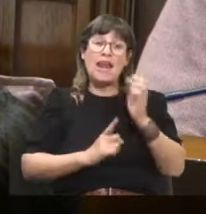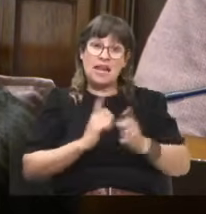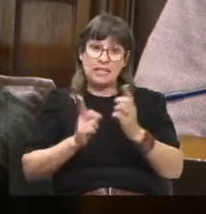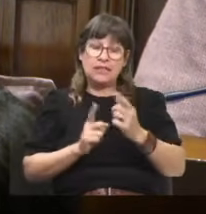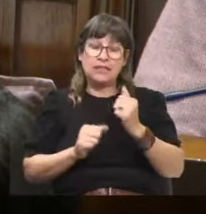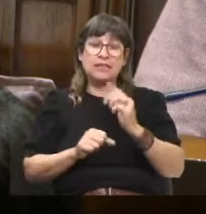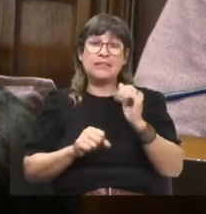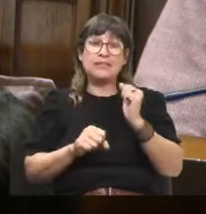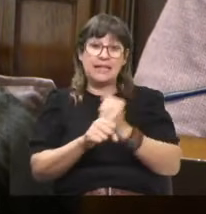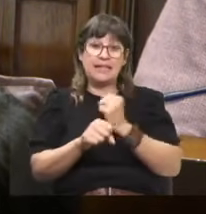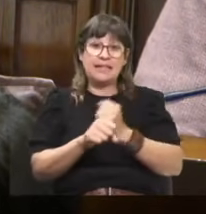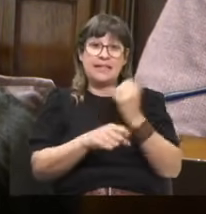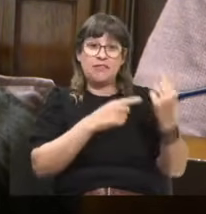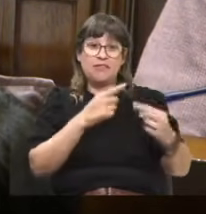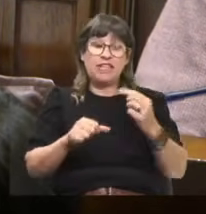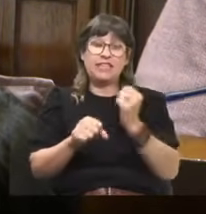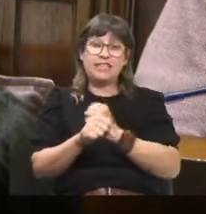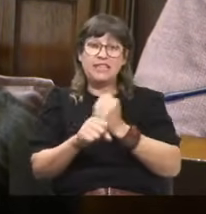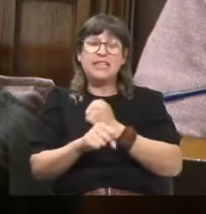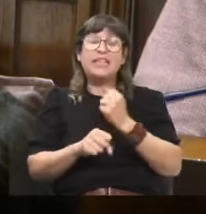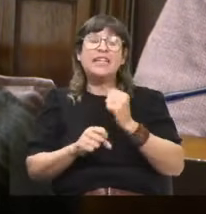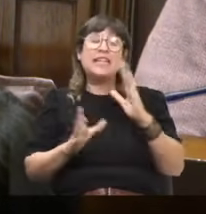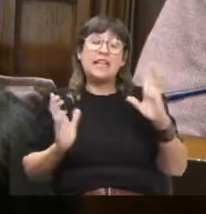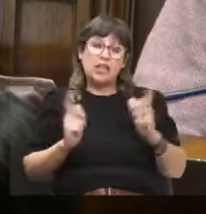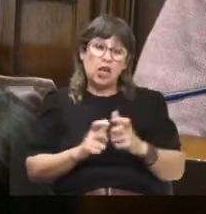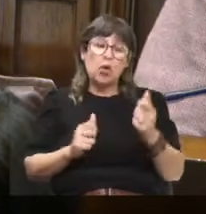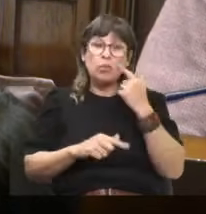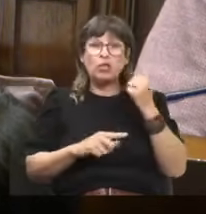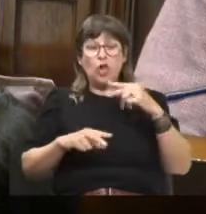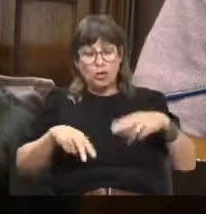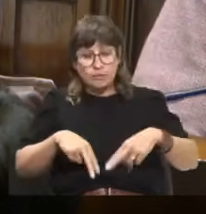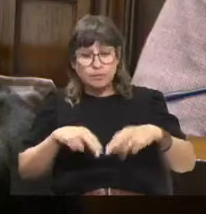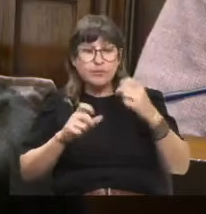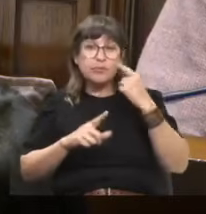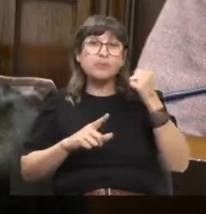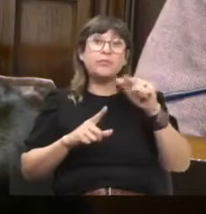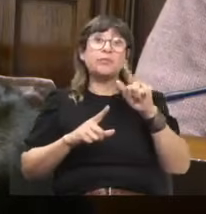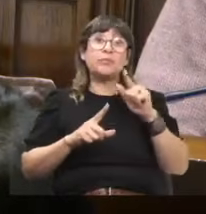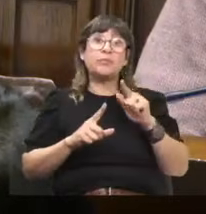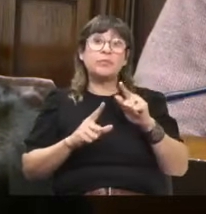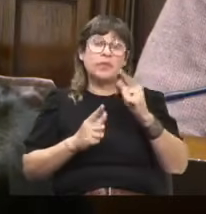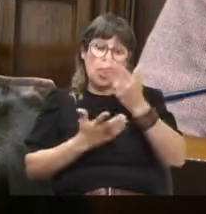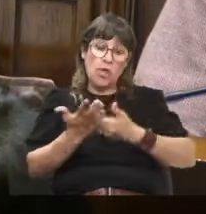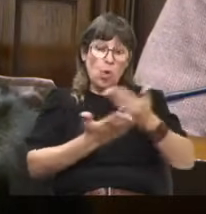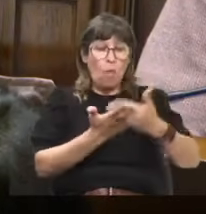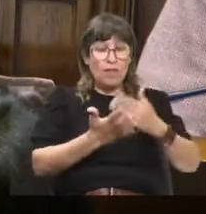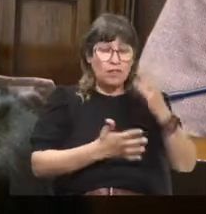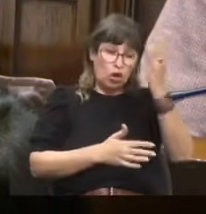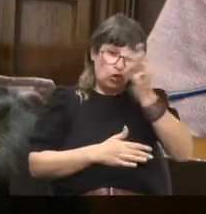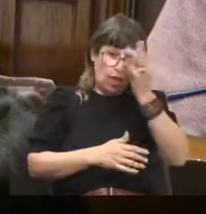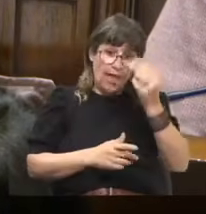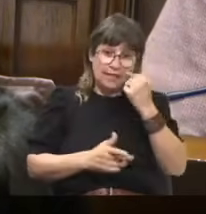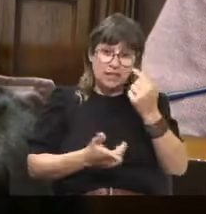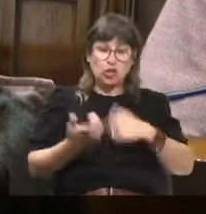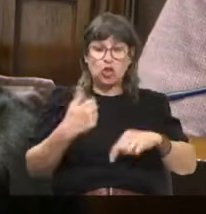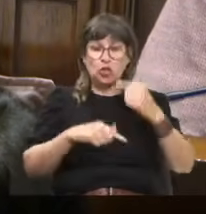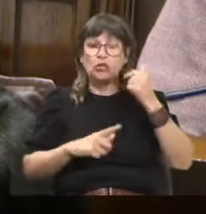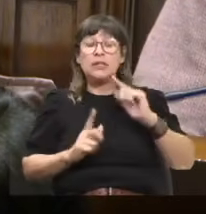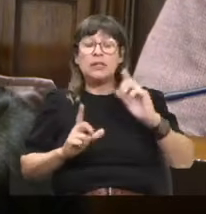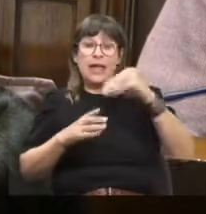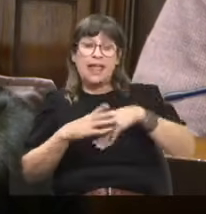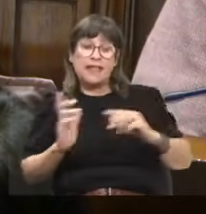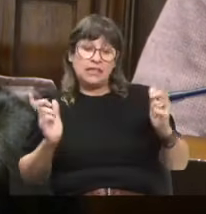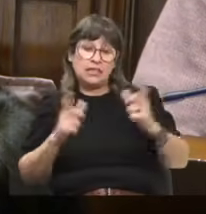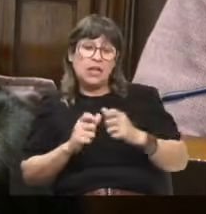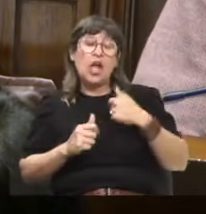de tareas, trabajo en comisiones, peritajes, preparación de documentos técnicos, integración de tribunales, corrección